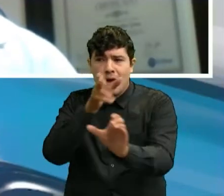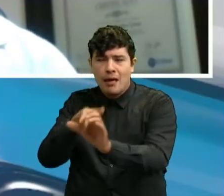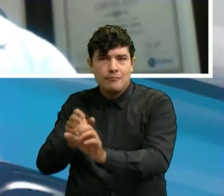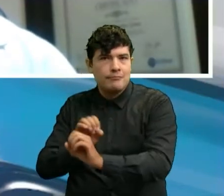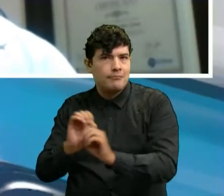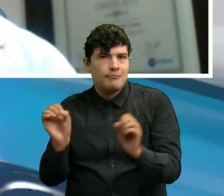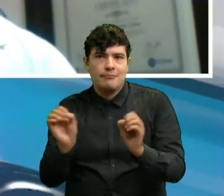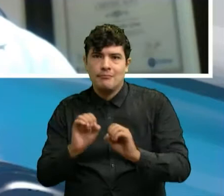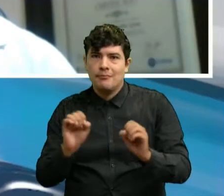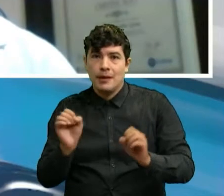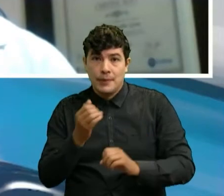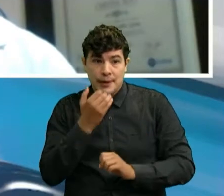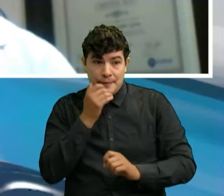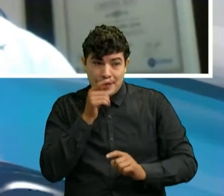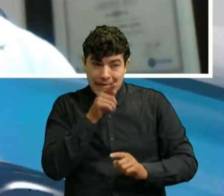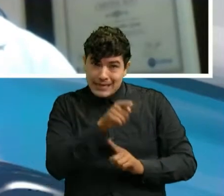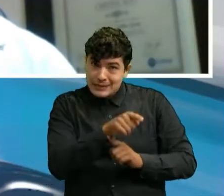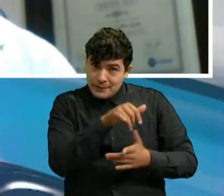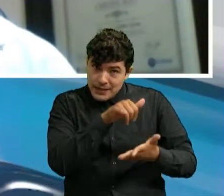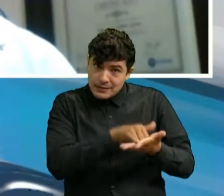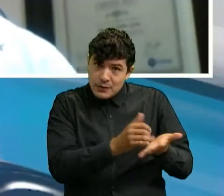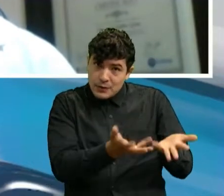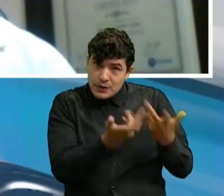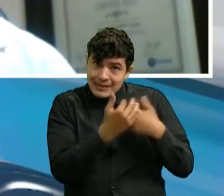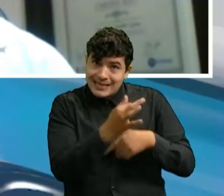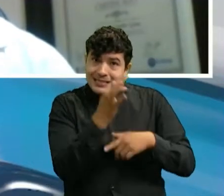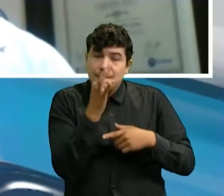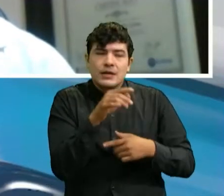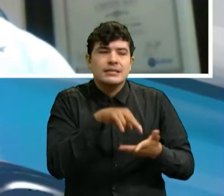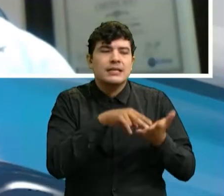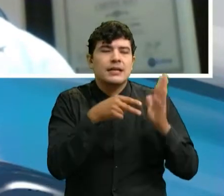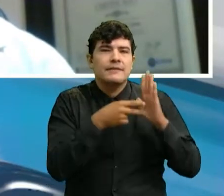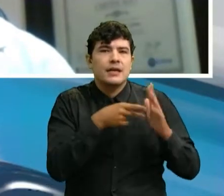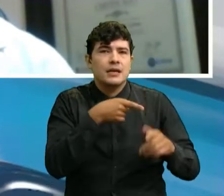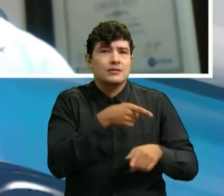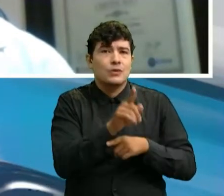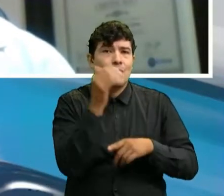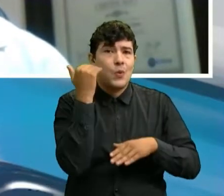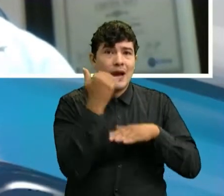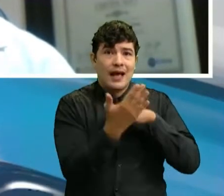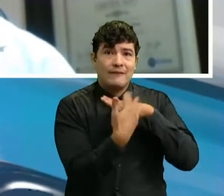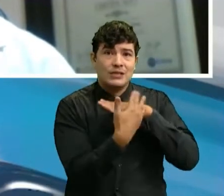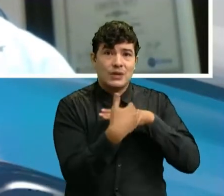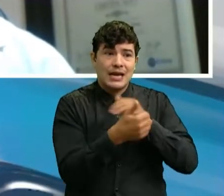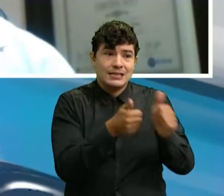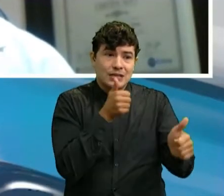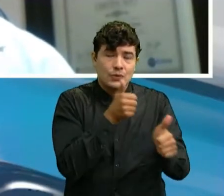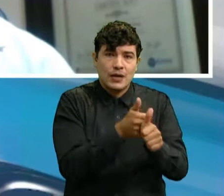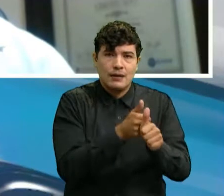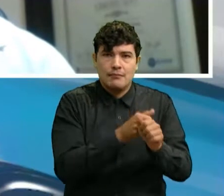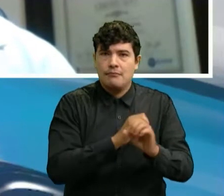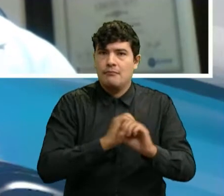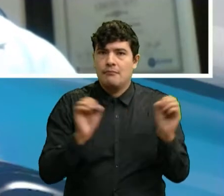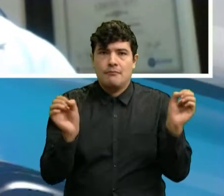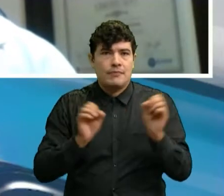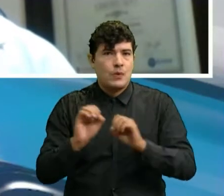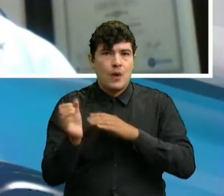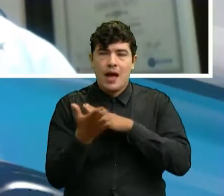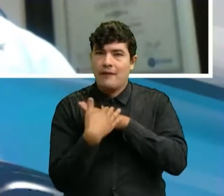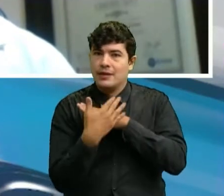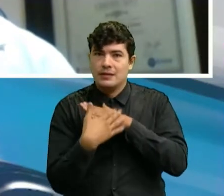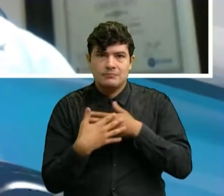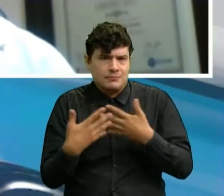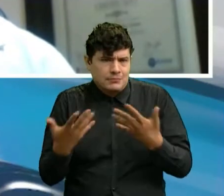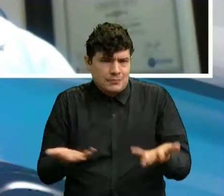la situación corresponde al relato que está haciendo, aquí se puede decir que ella no fue asesorada, no fue informada.